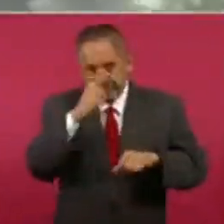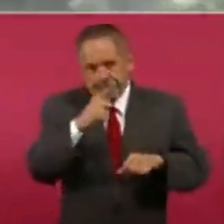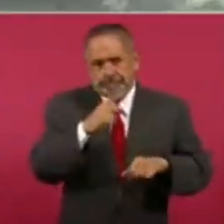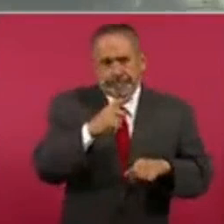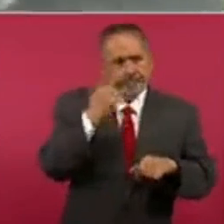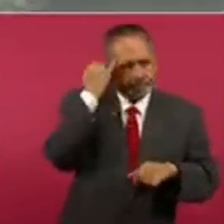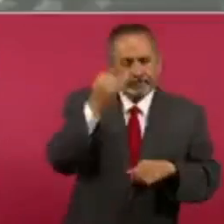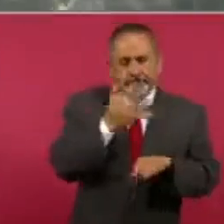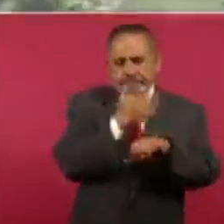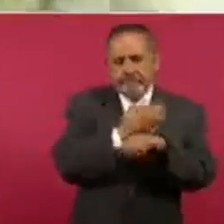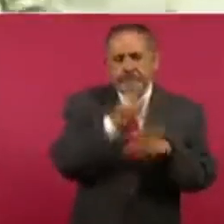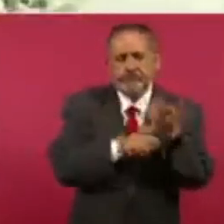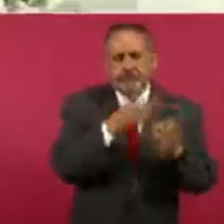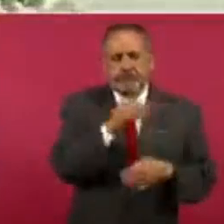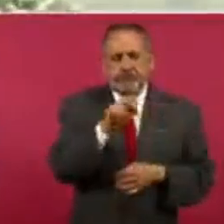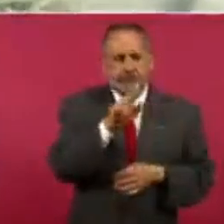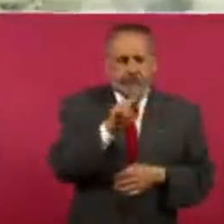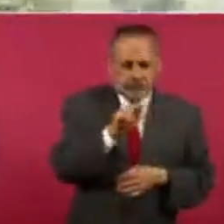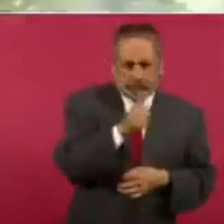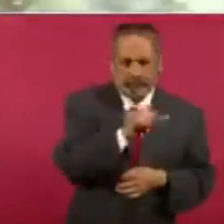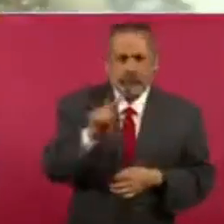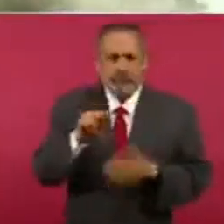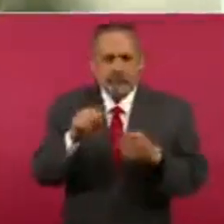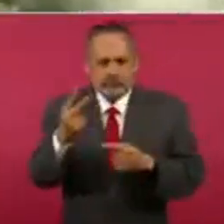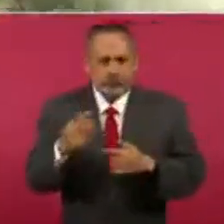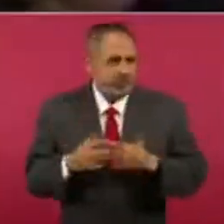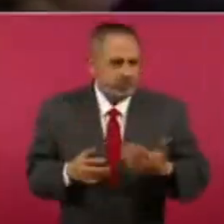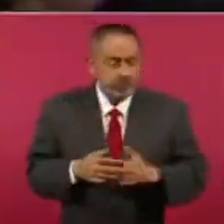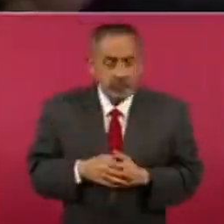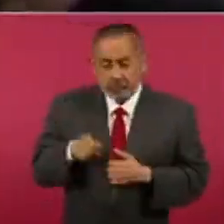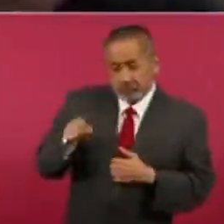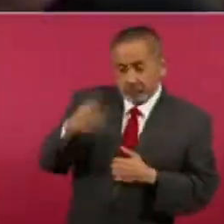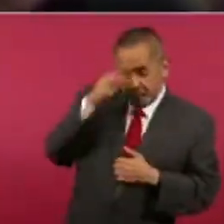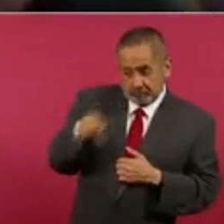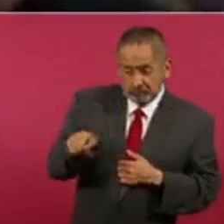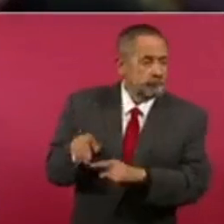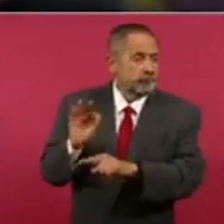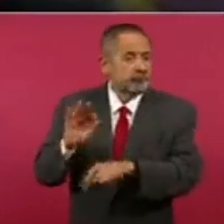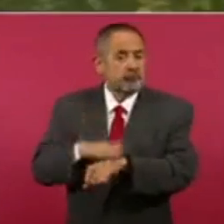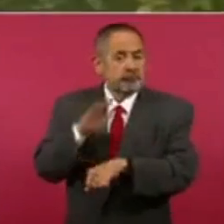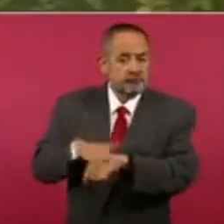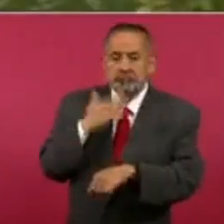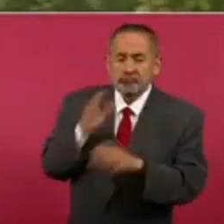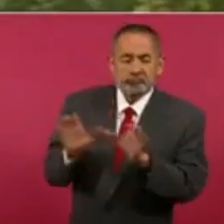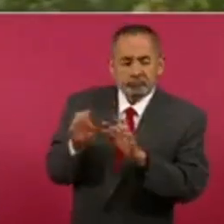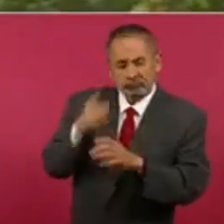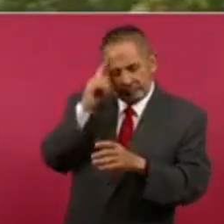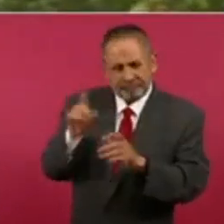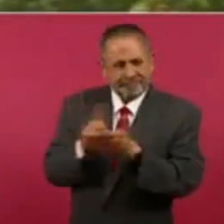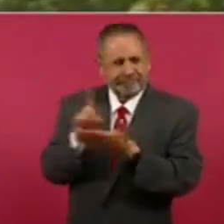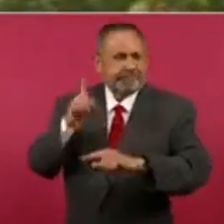de 1986 a 2002. Para certificar a nuestro país en el combate a la producción y tráfico de drogas.